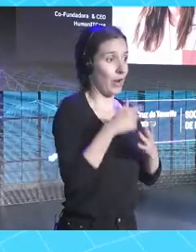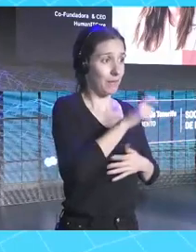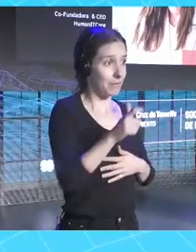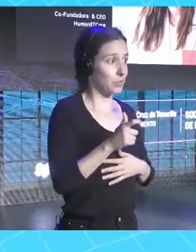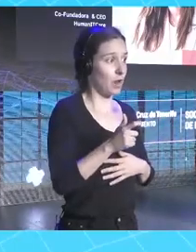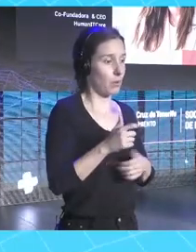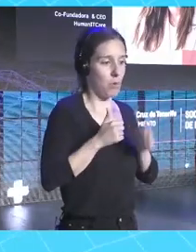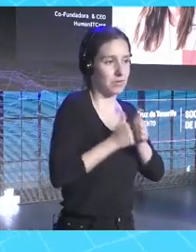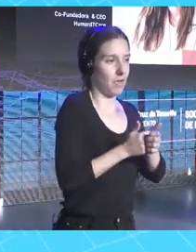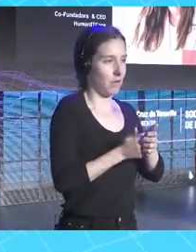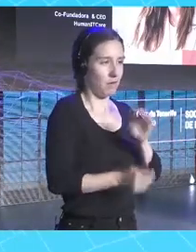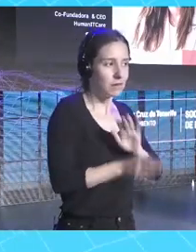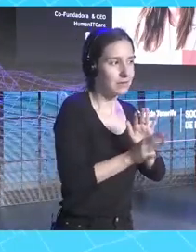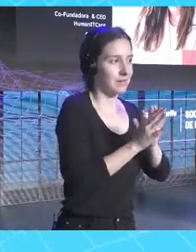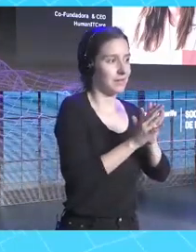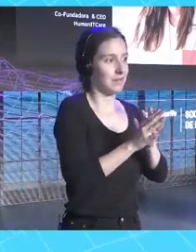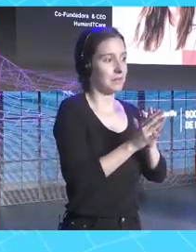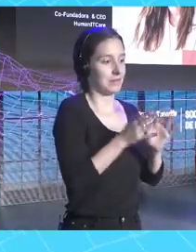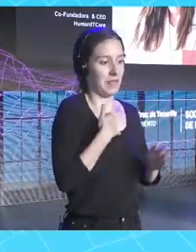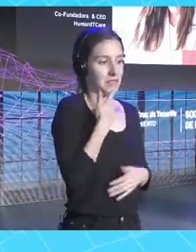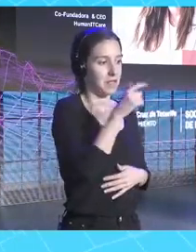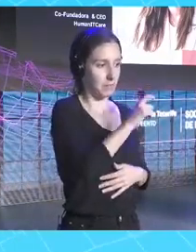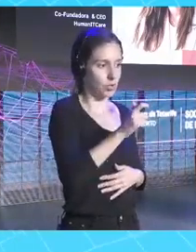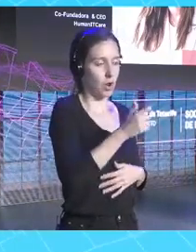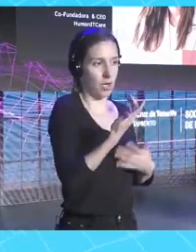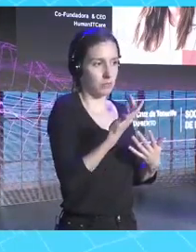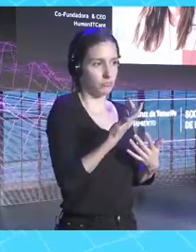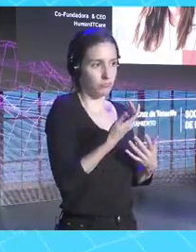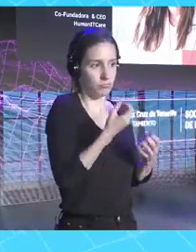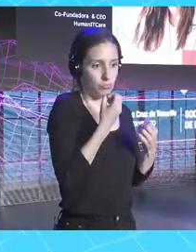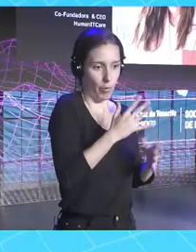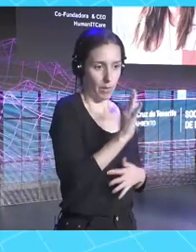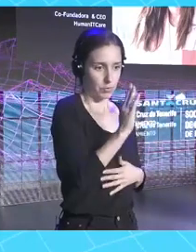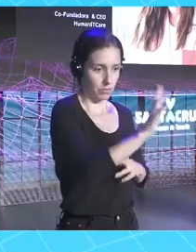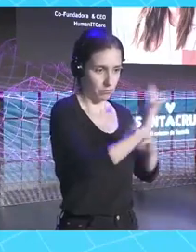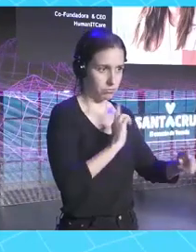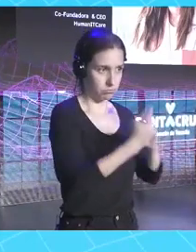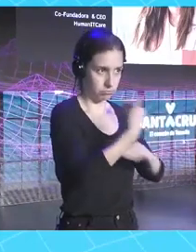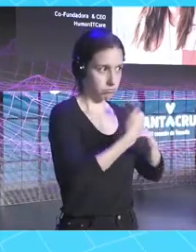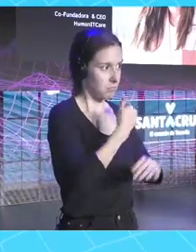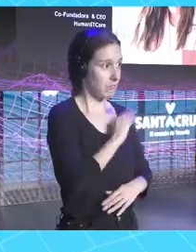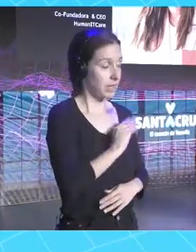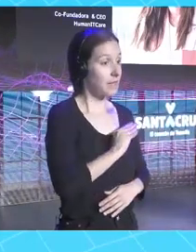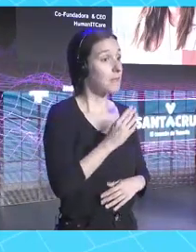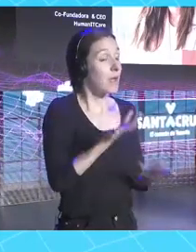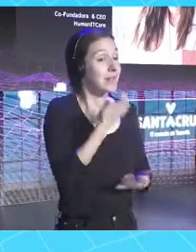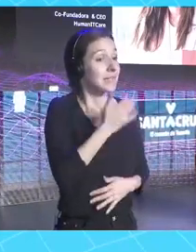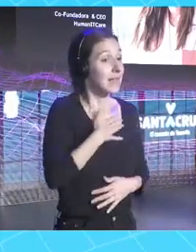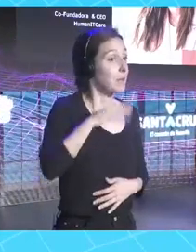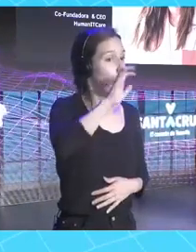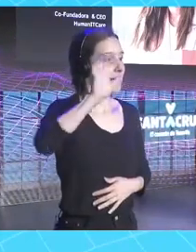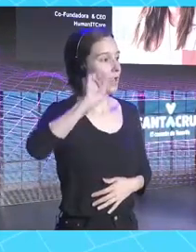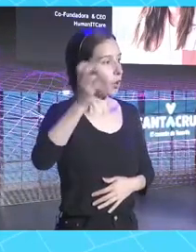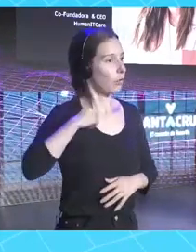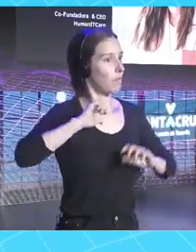importante no la retención la verdad es que es buena y luego también Cómo podemos hacer que en los otros países que vayamos continúan continuemos